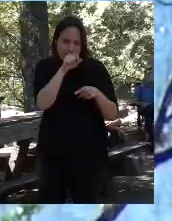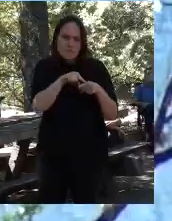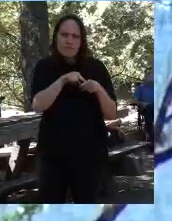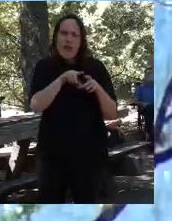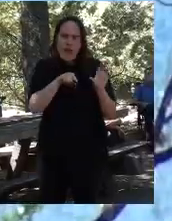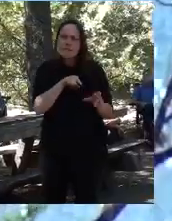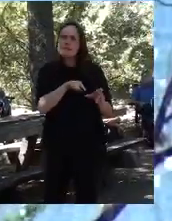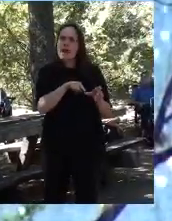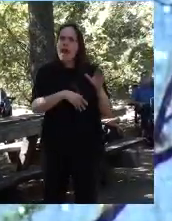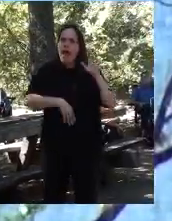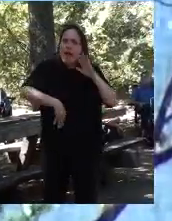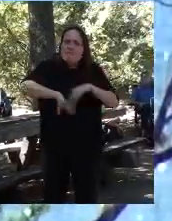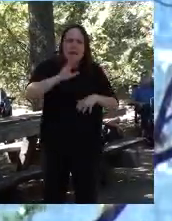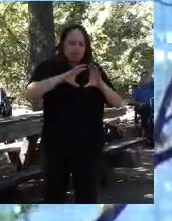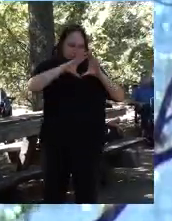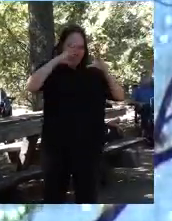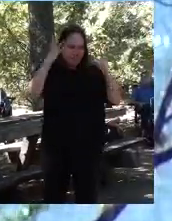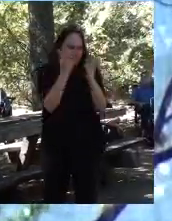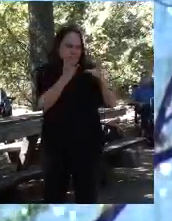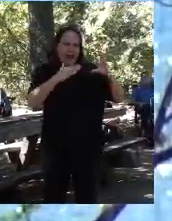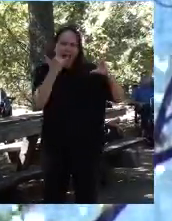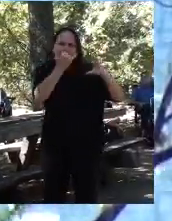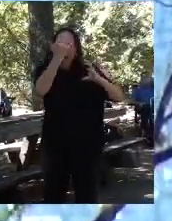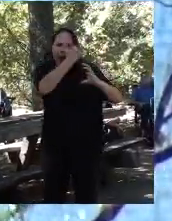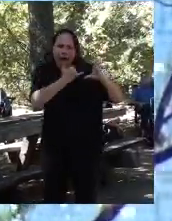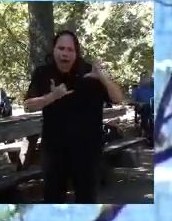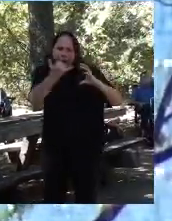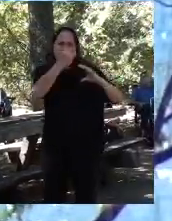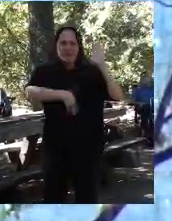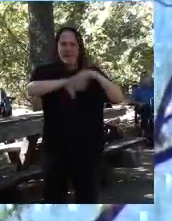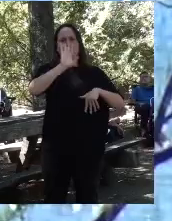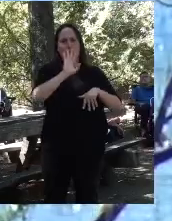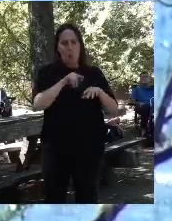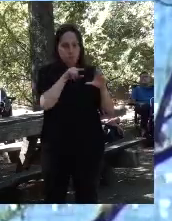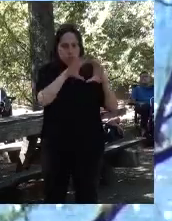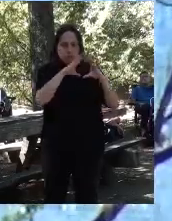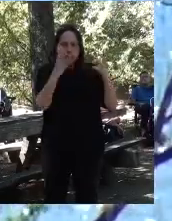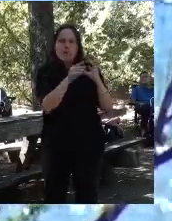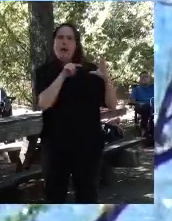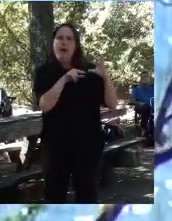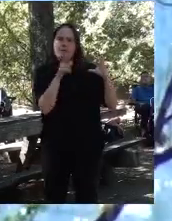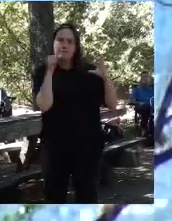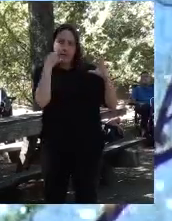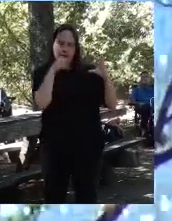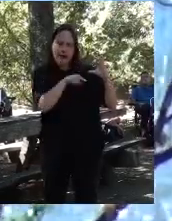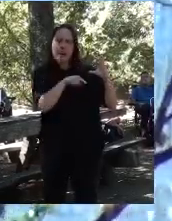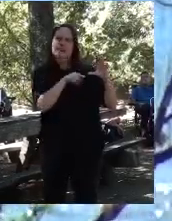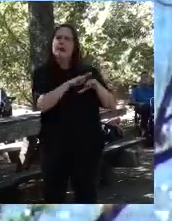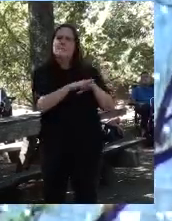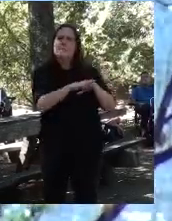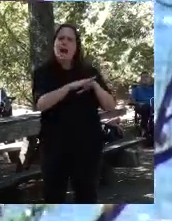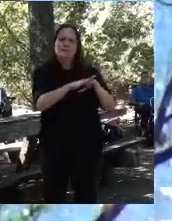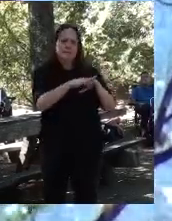más grande del planeta. Pero lo más importante del krill es que constituye la base de la